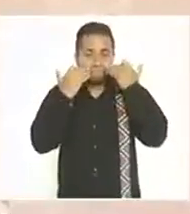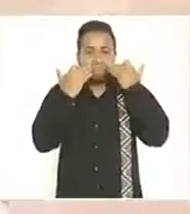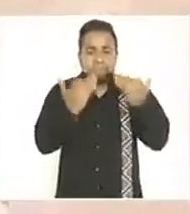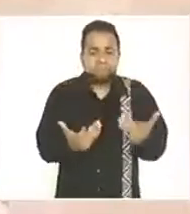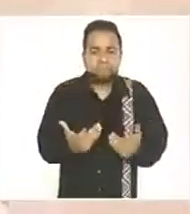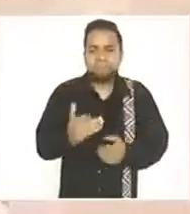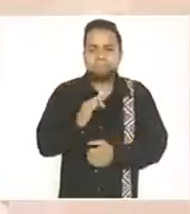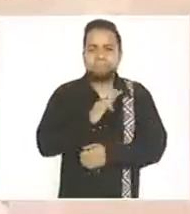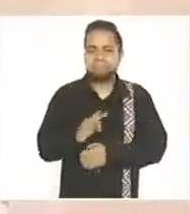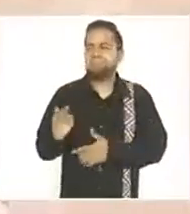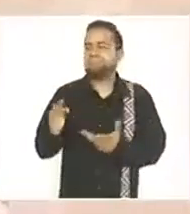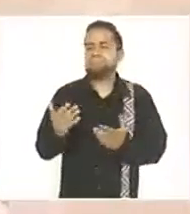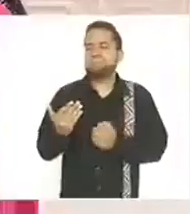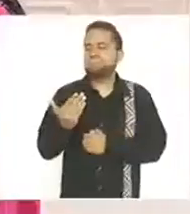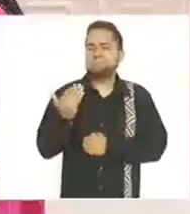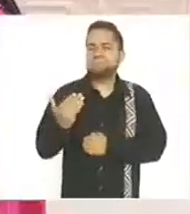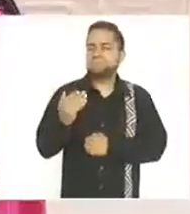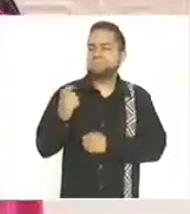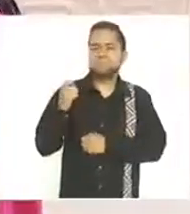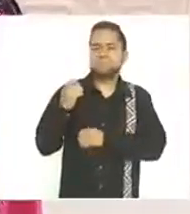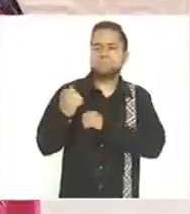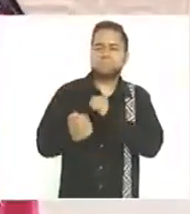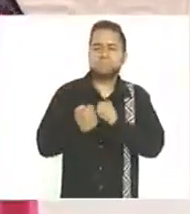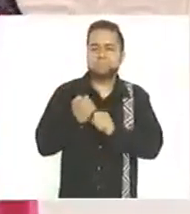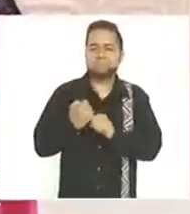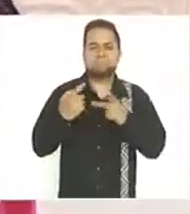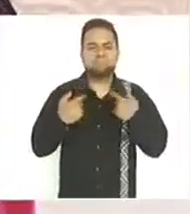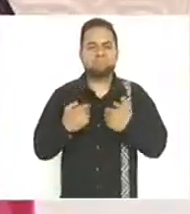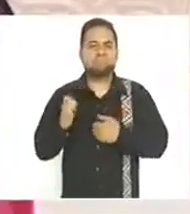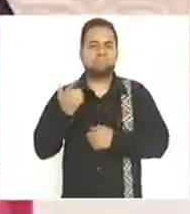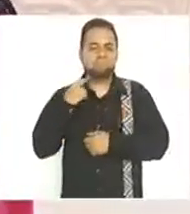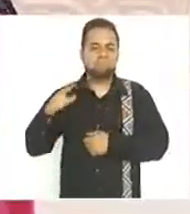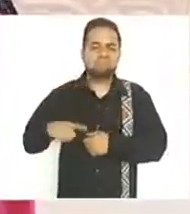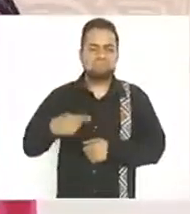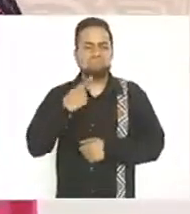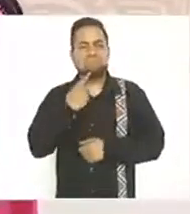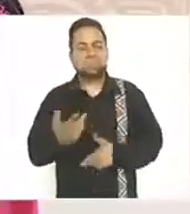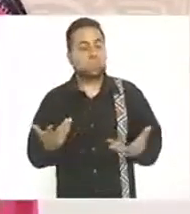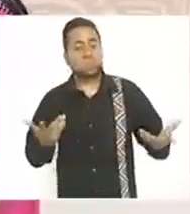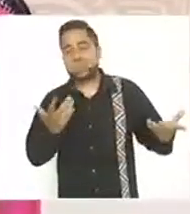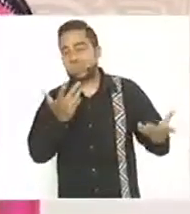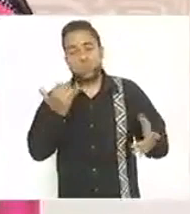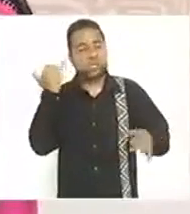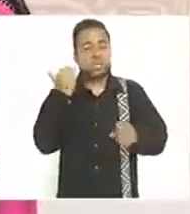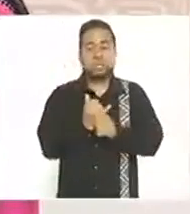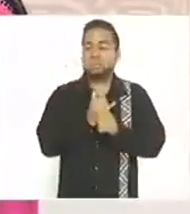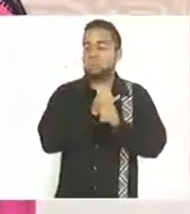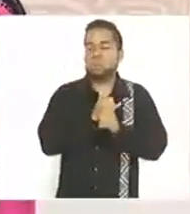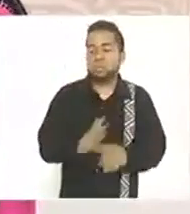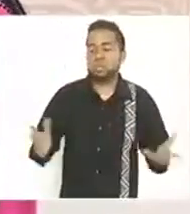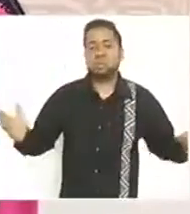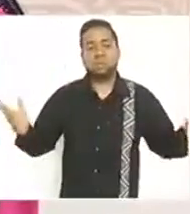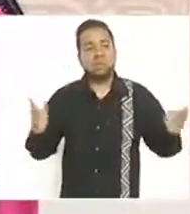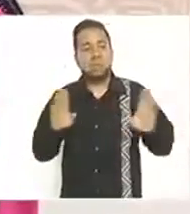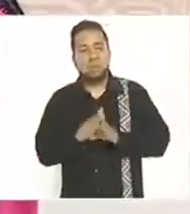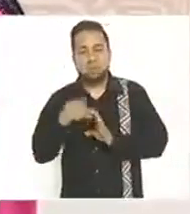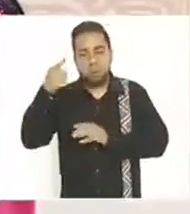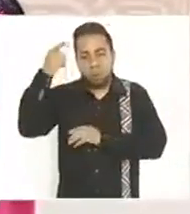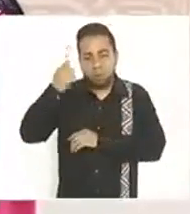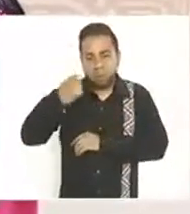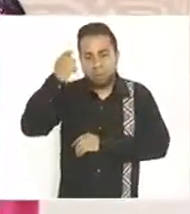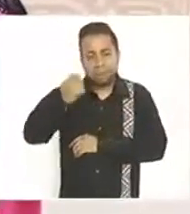apenas hace dos décadas los conservadores decían que era imposible: crear una